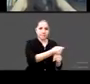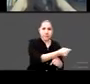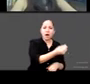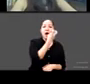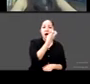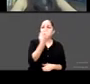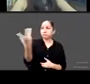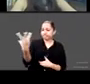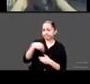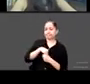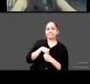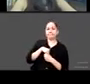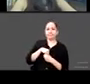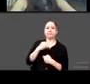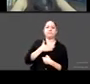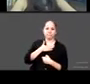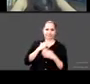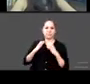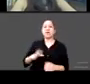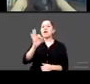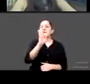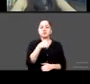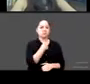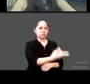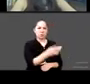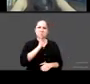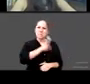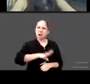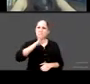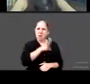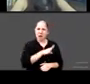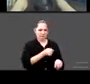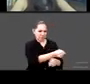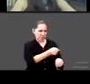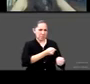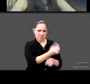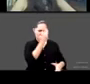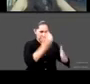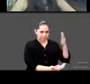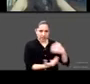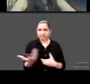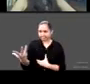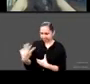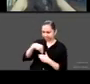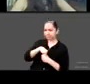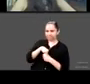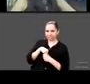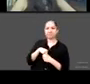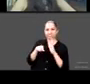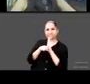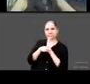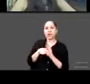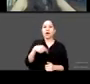malos tratos, lo que vamos a dejar son heridas. Si le damos buenos tratos, lo que vamos a dejar son señales de amor.